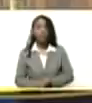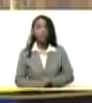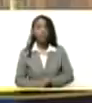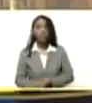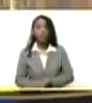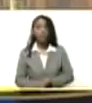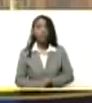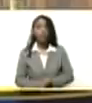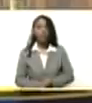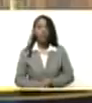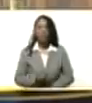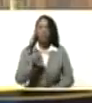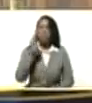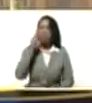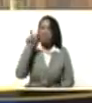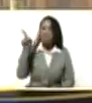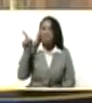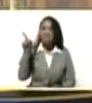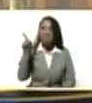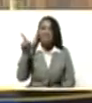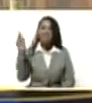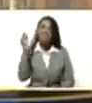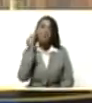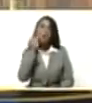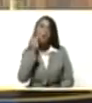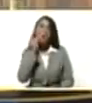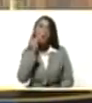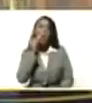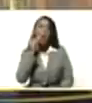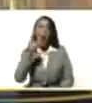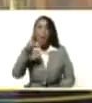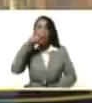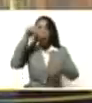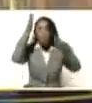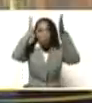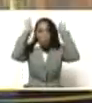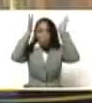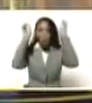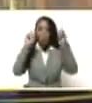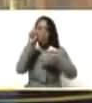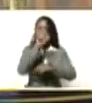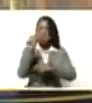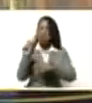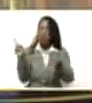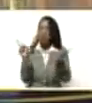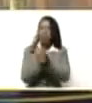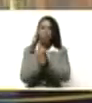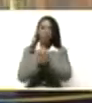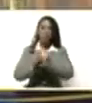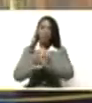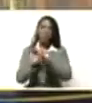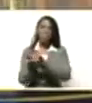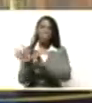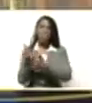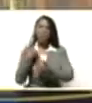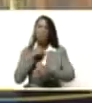ese bobo que está ahí me aburro no pasa de una semana y nosotros